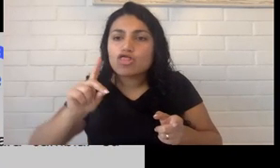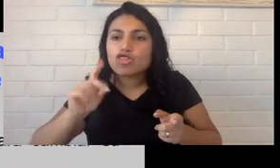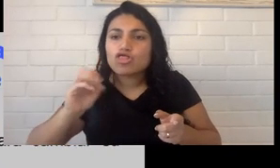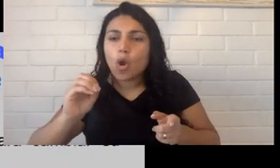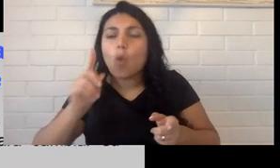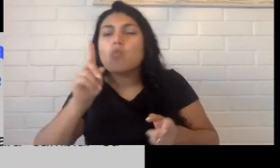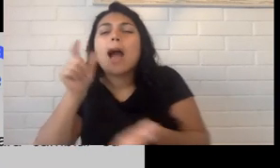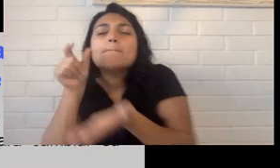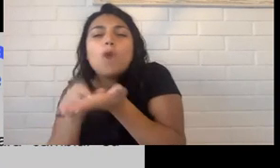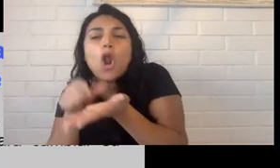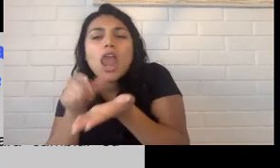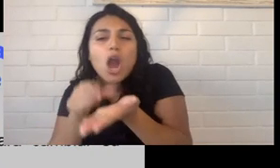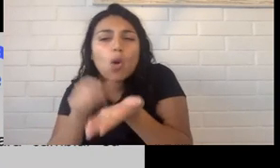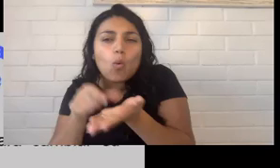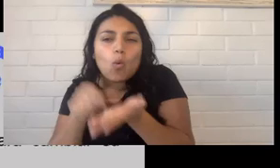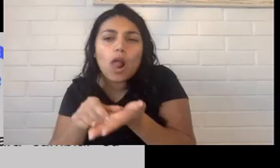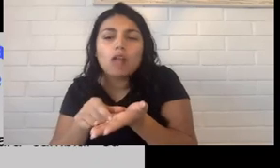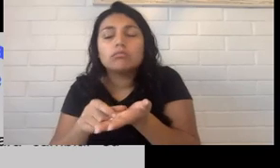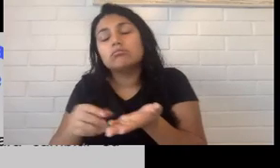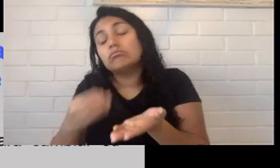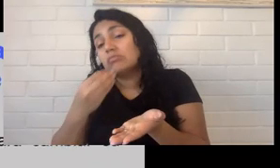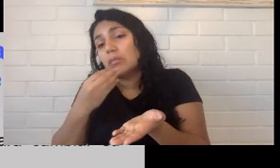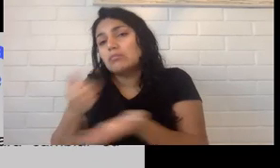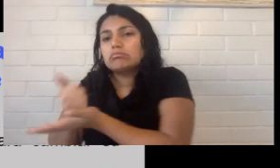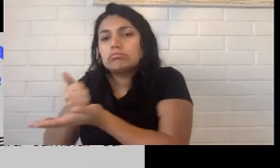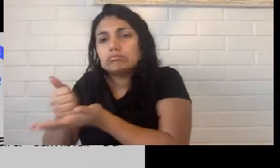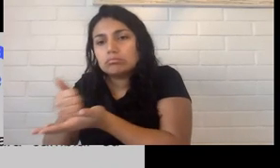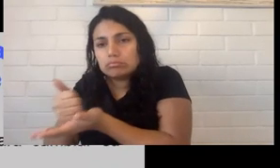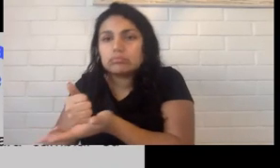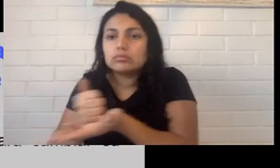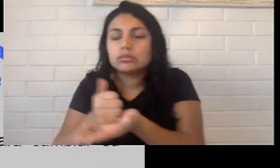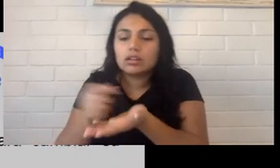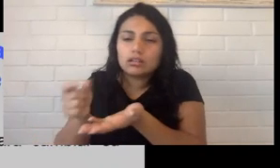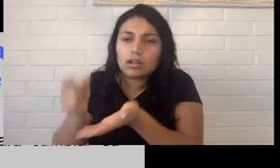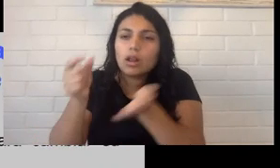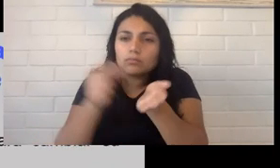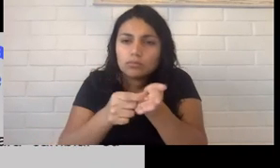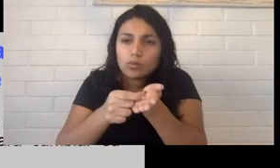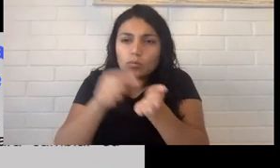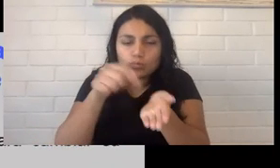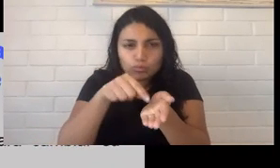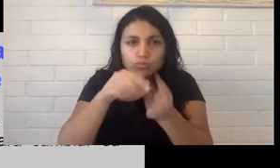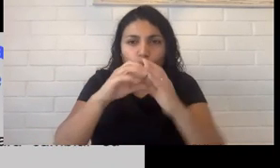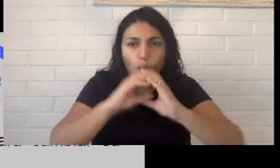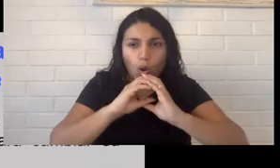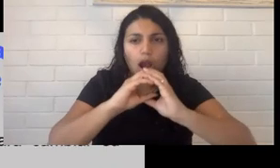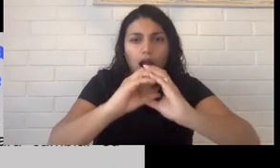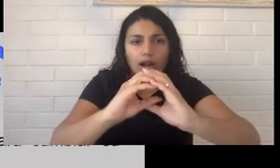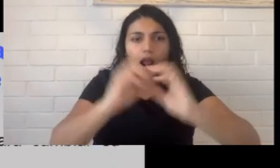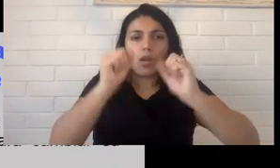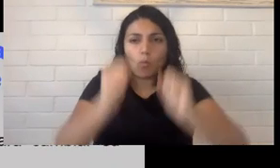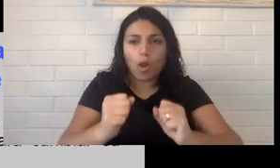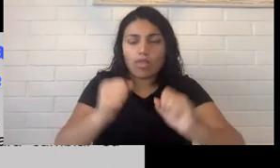una molécula, una droga, cualquier tipo de molécula que en este caso es específica para un canal iónico y se puede unir